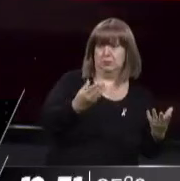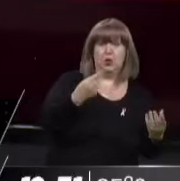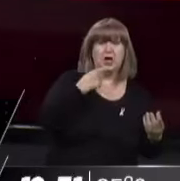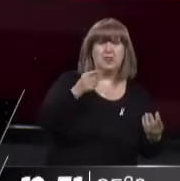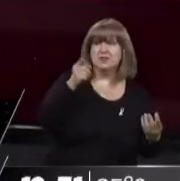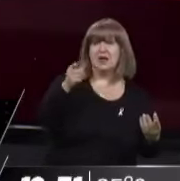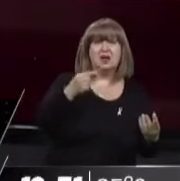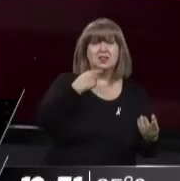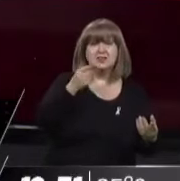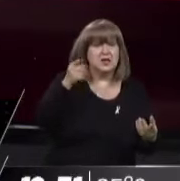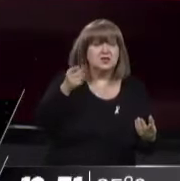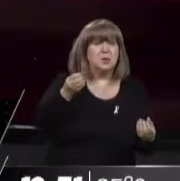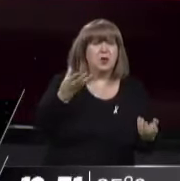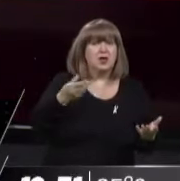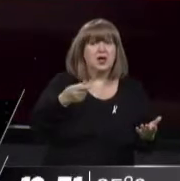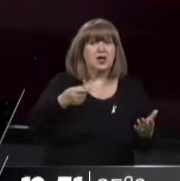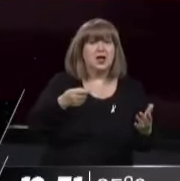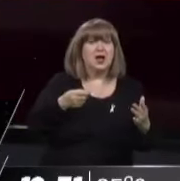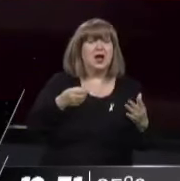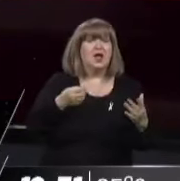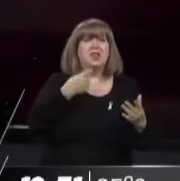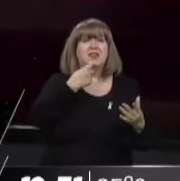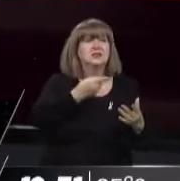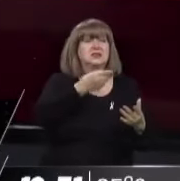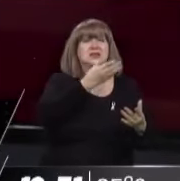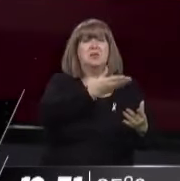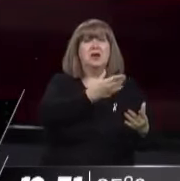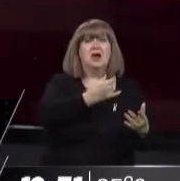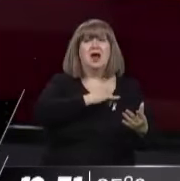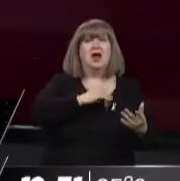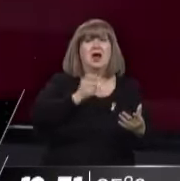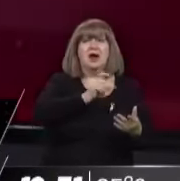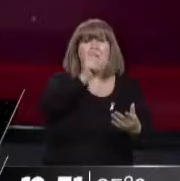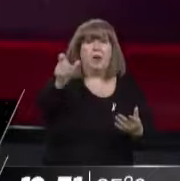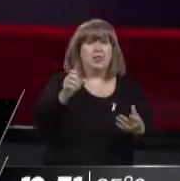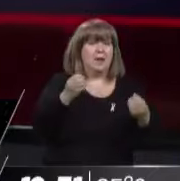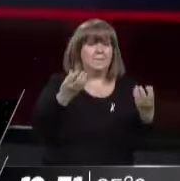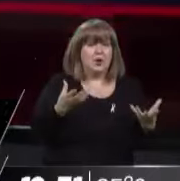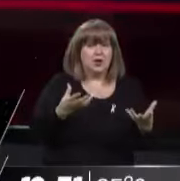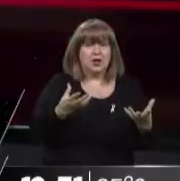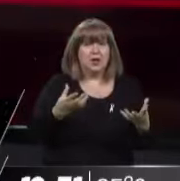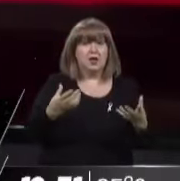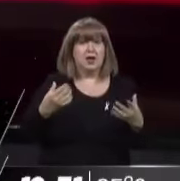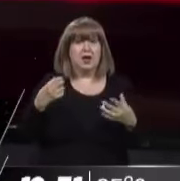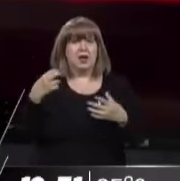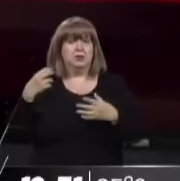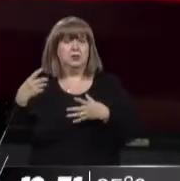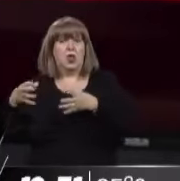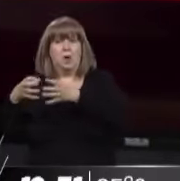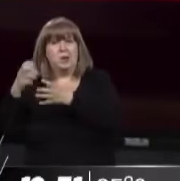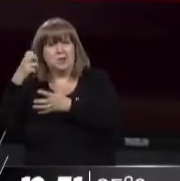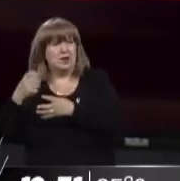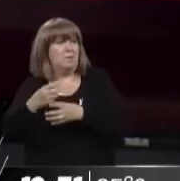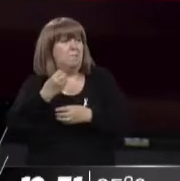habían tenido el propio gobierno de la nación a través de su vocera, había salido a responderle. Ni hablar de que a partir de ahora se entable